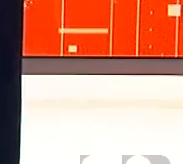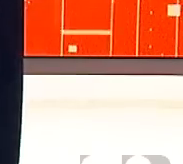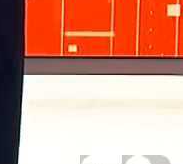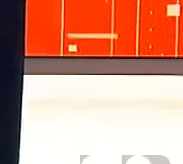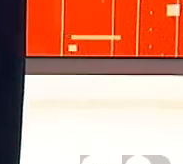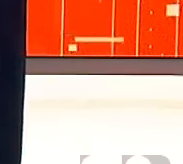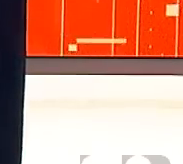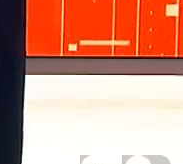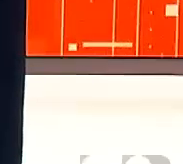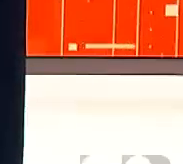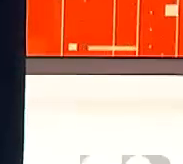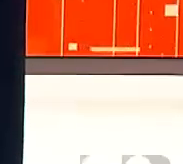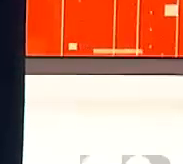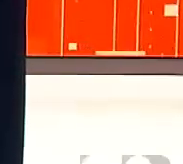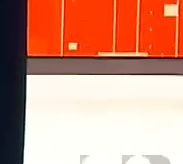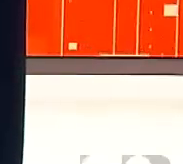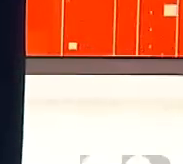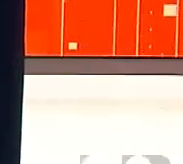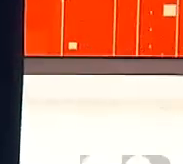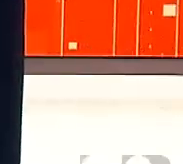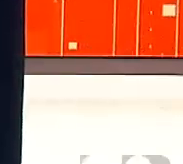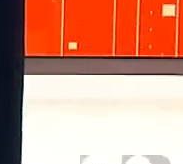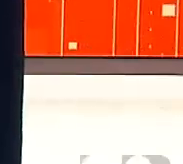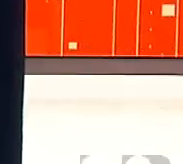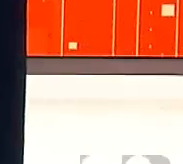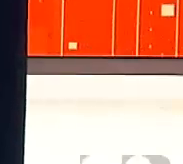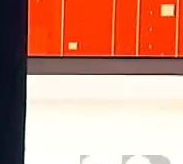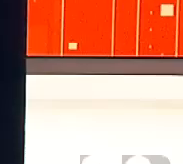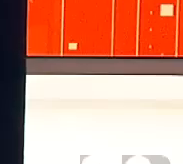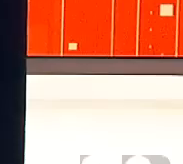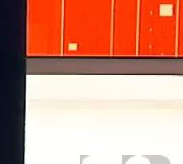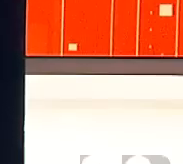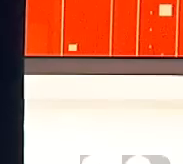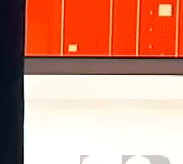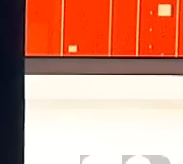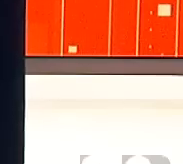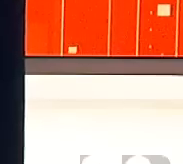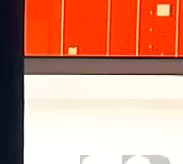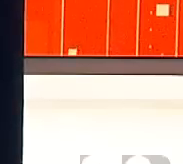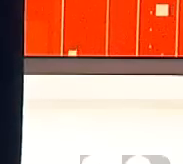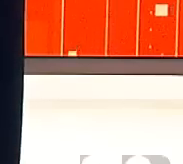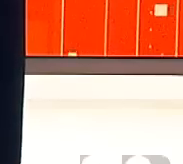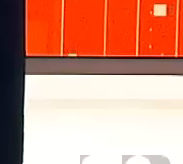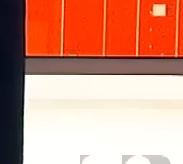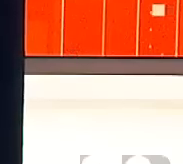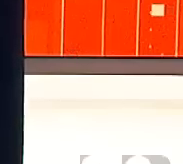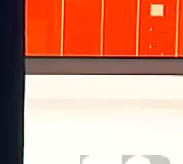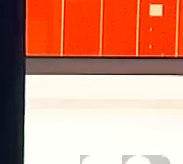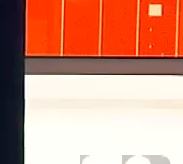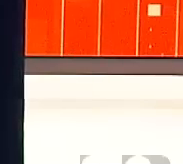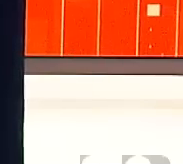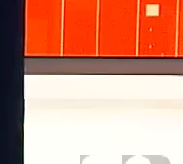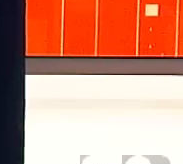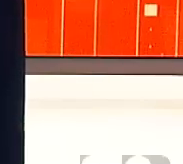clases del régimen Sierra Amazonía. Así que desde aquí le pedimos que tome todas las medidas necesarias para llegar a sus destinos, ya que se